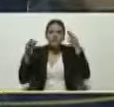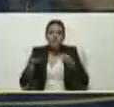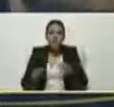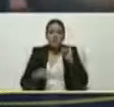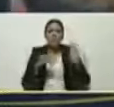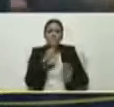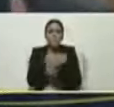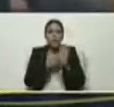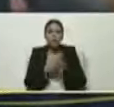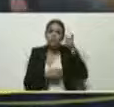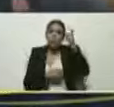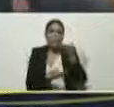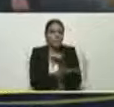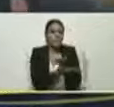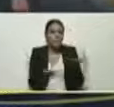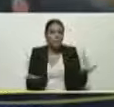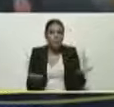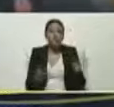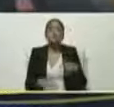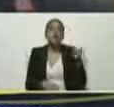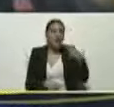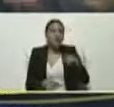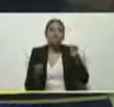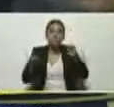nuestro pueblo, que se lo merece.